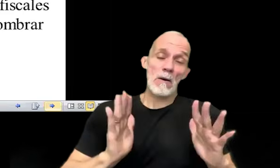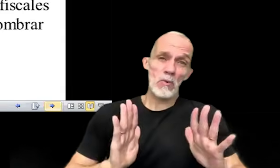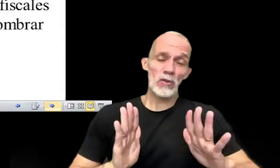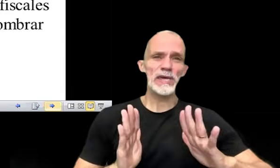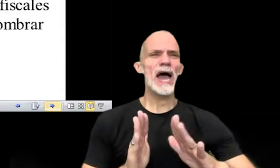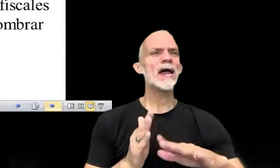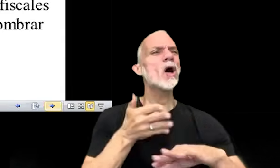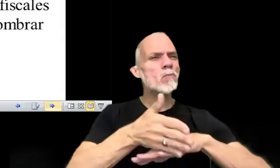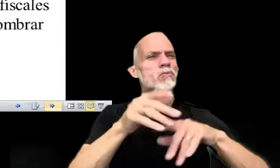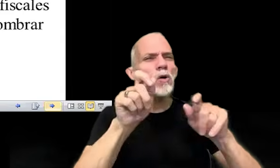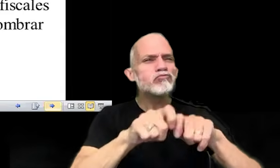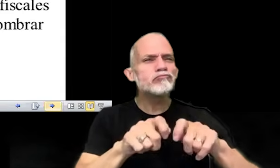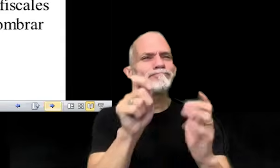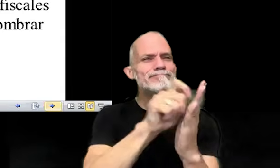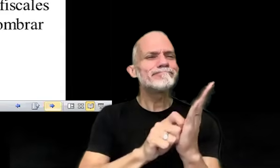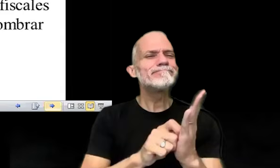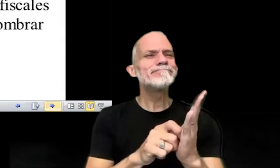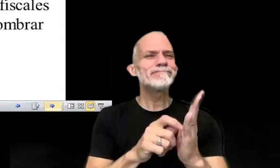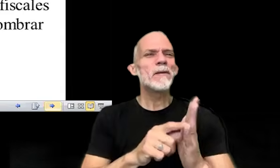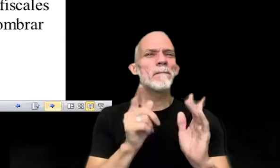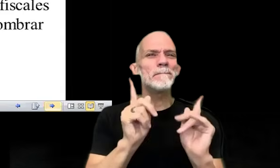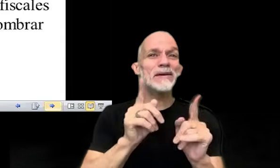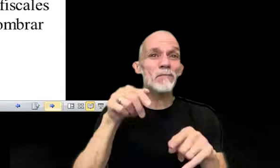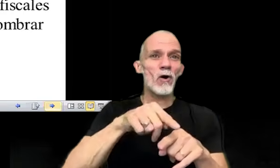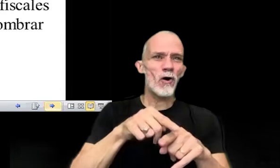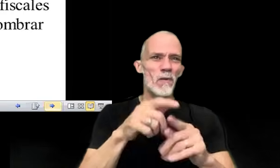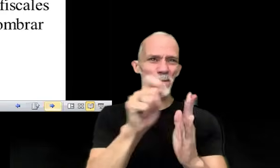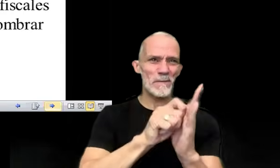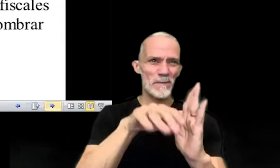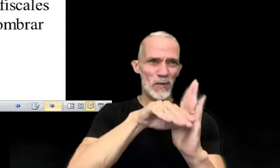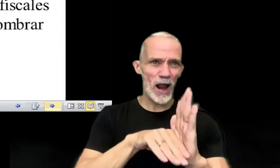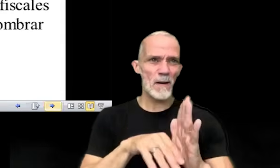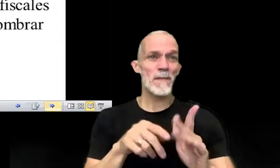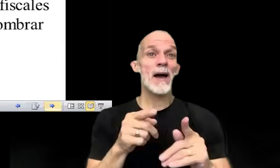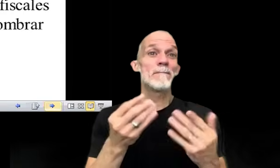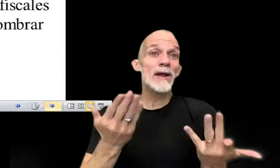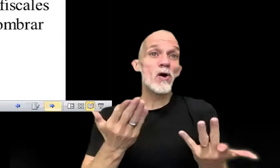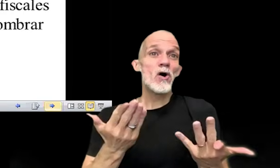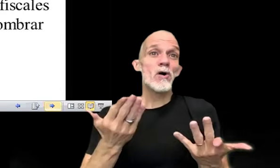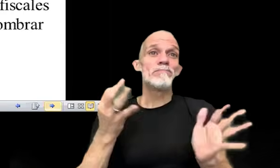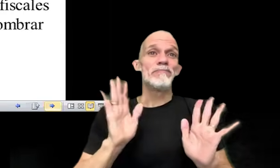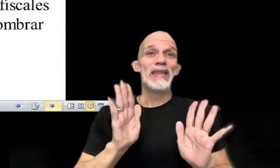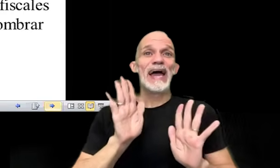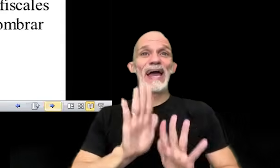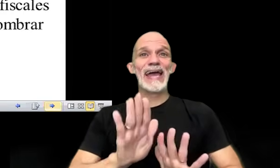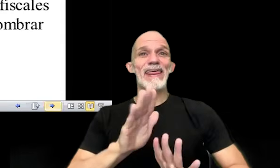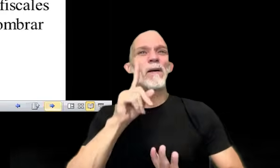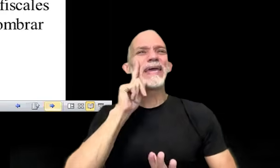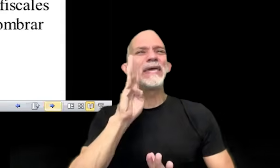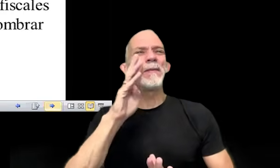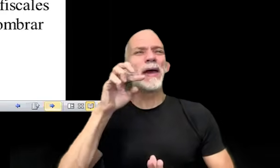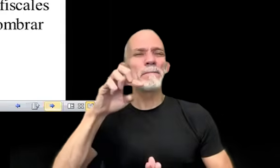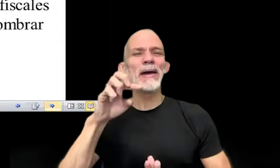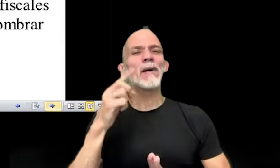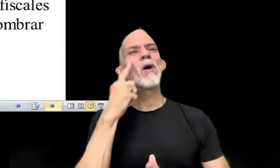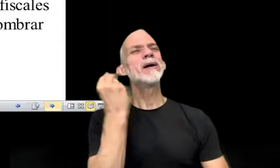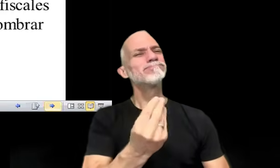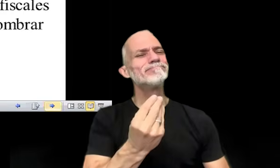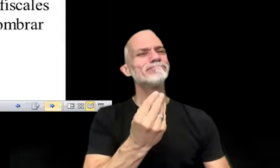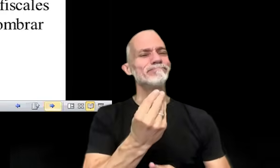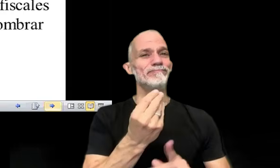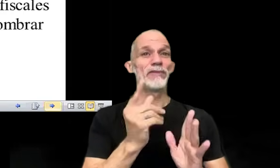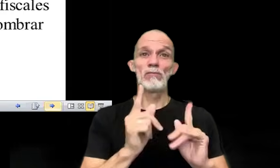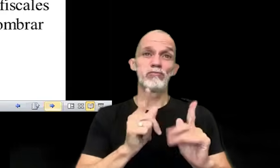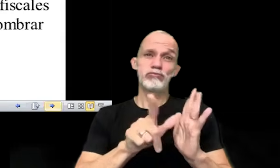podían ingresar también a este REI BP, pero sí iban a quedar como residentes fiscales